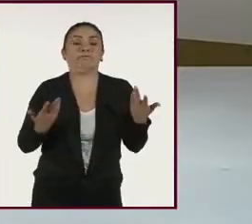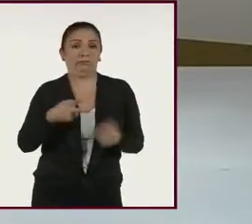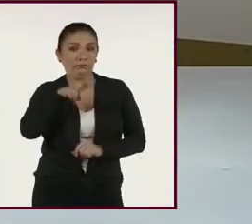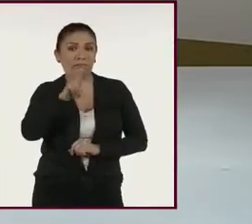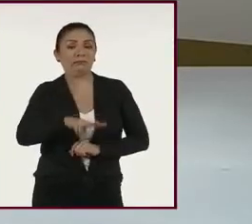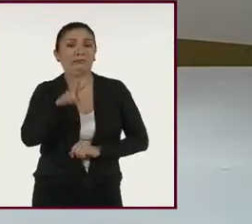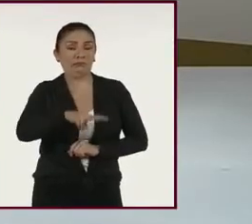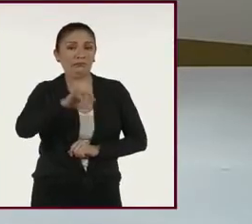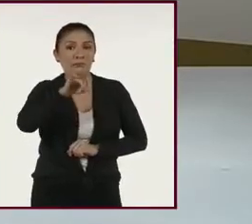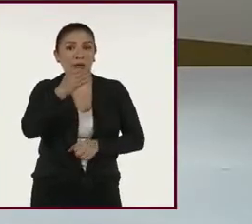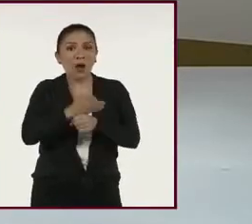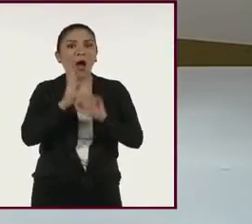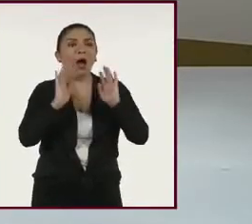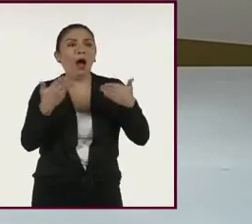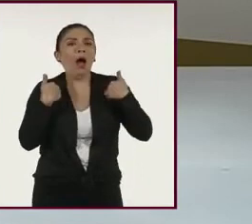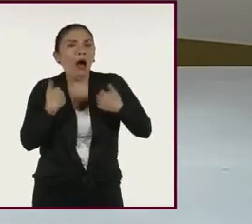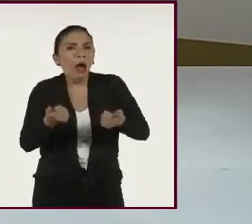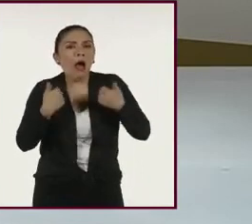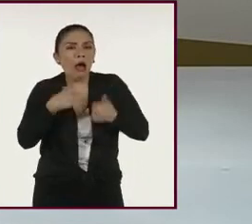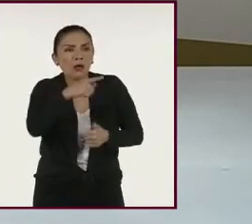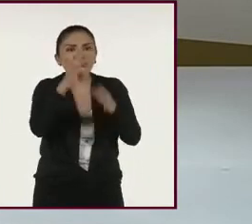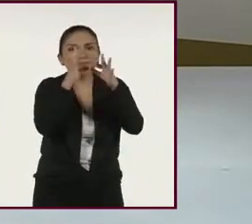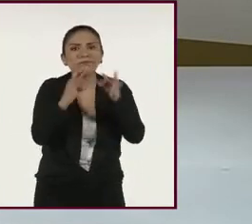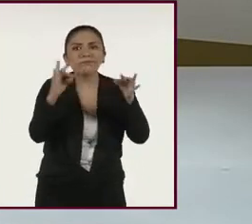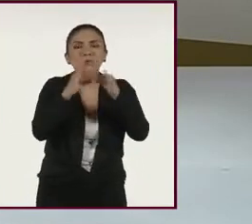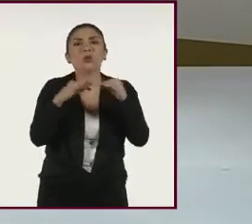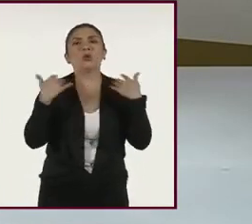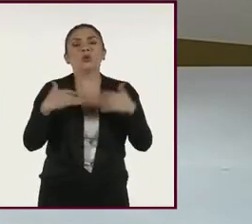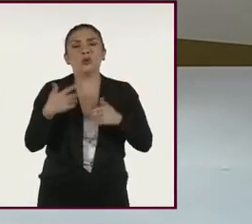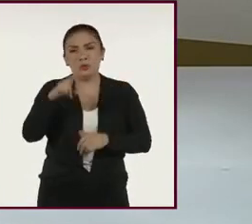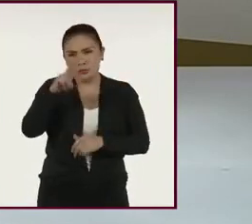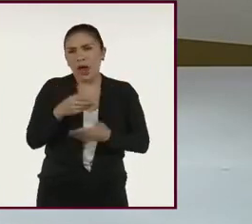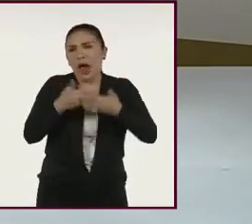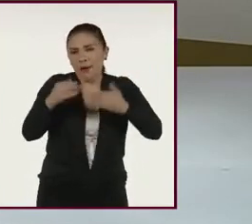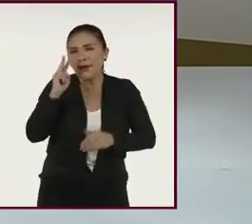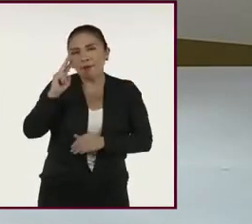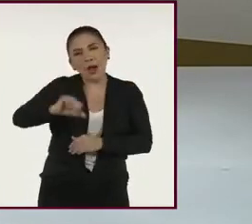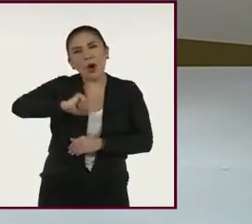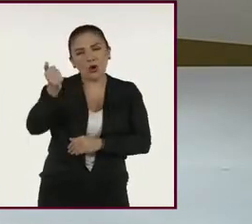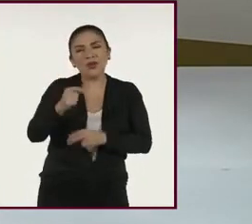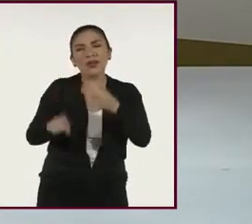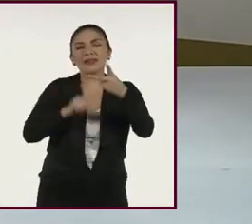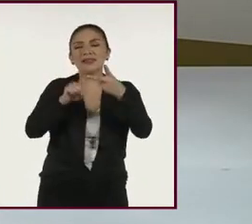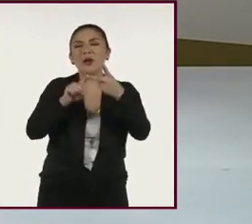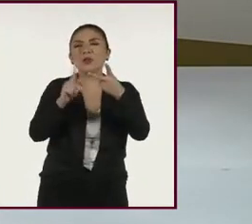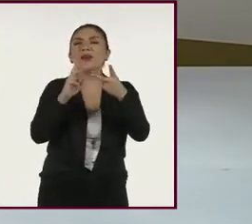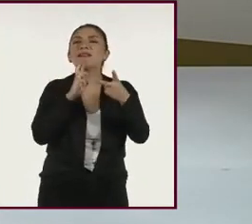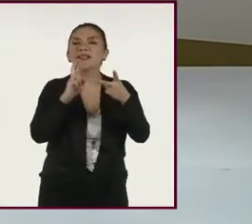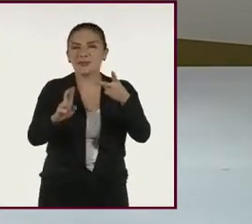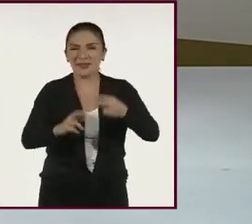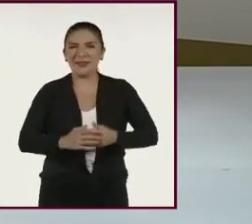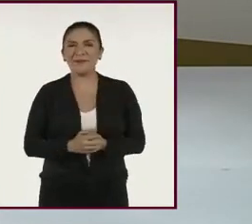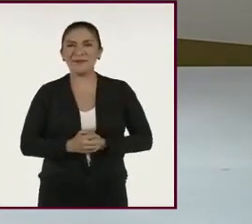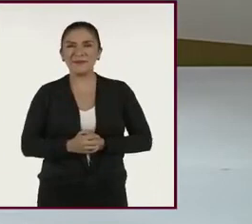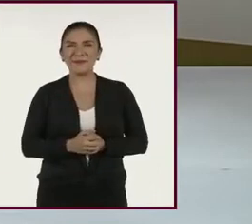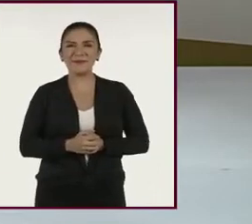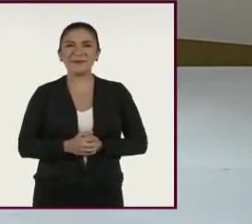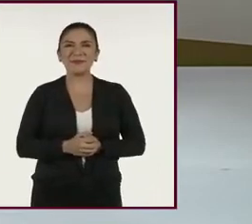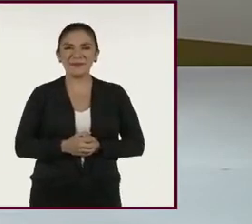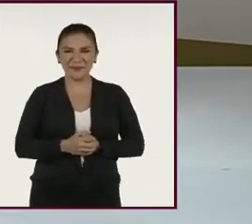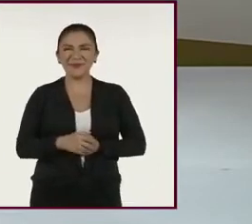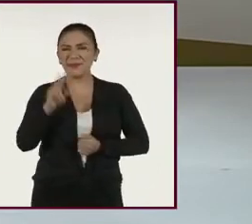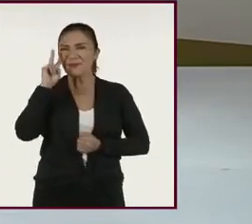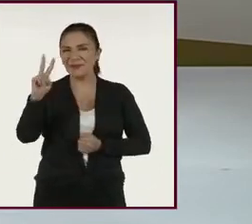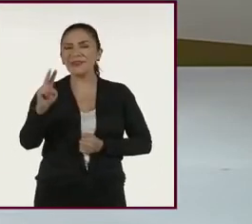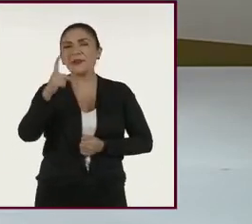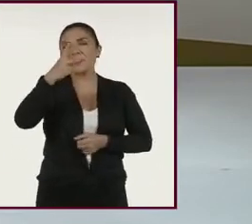Definitivamente, bueno, pues estamos comprendiendo todo este diagnóstico, doctora. ¿Y qué le parece si revisamos las respuestas a la segunda respuesta? Las respuestas a la segunda respuesta. Sí, vamos